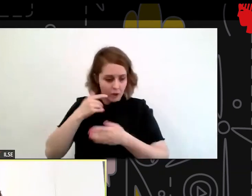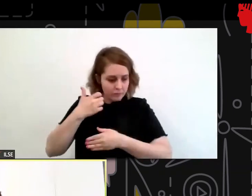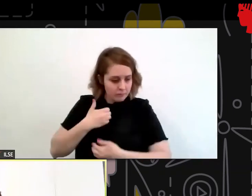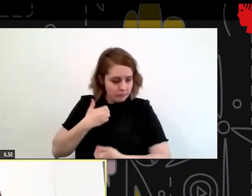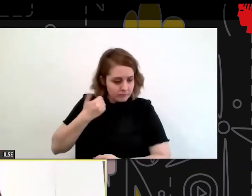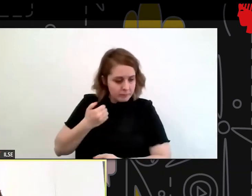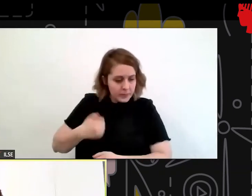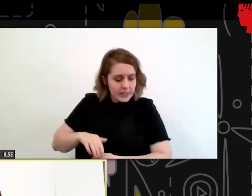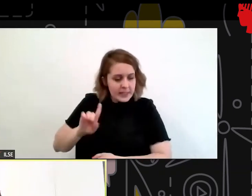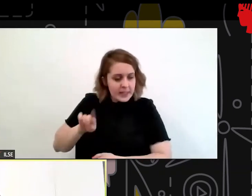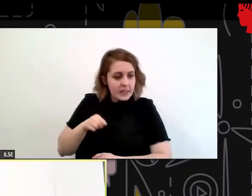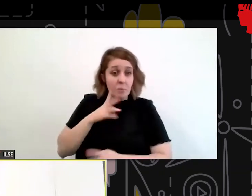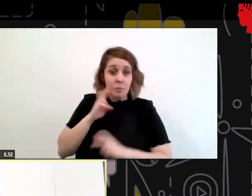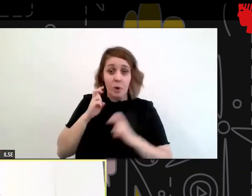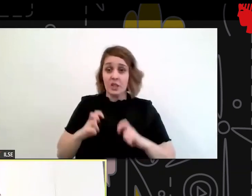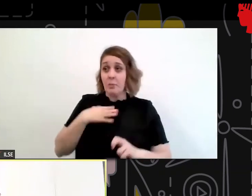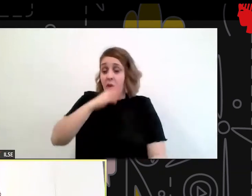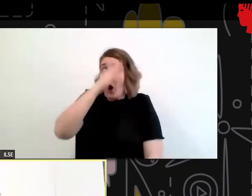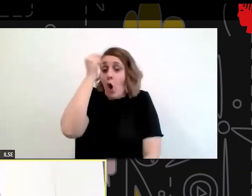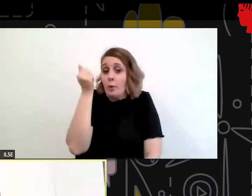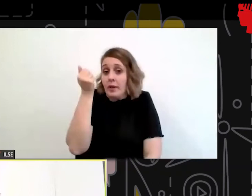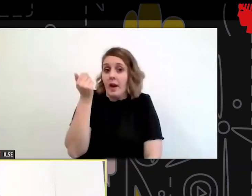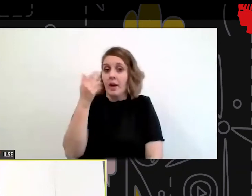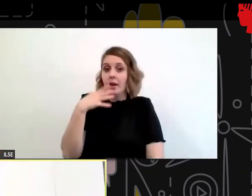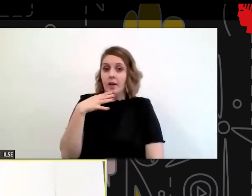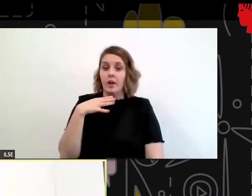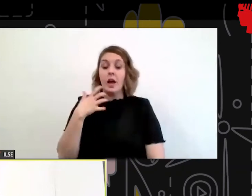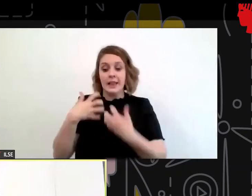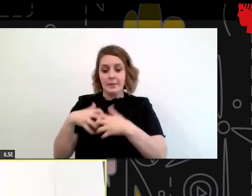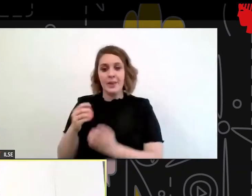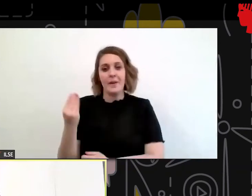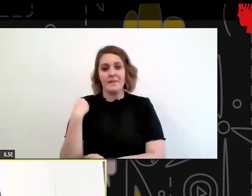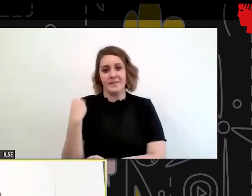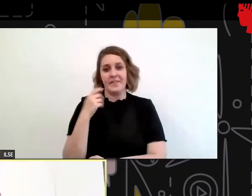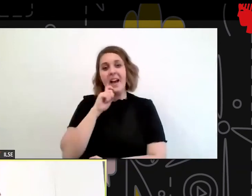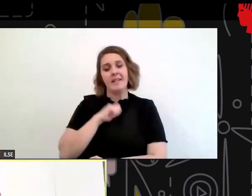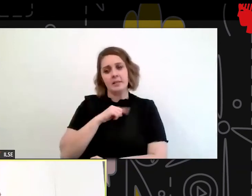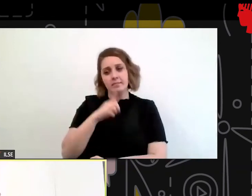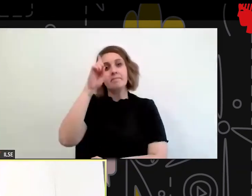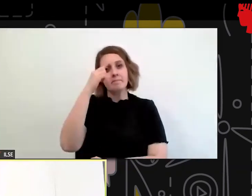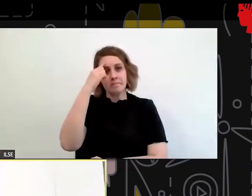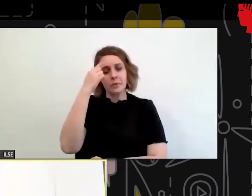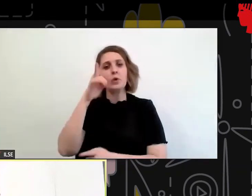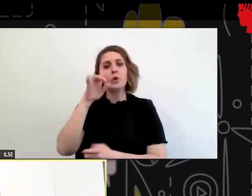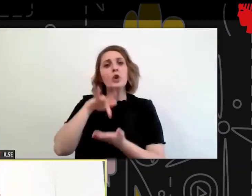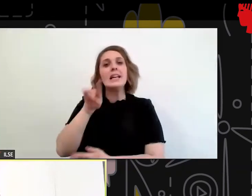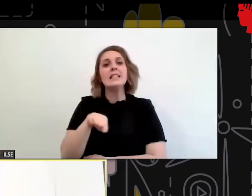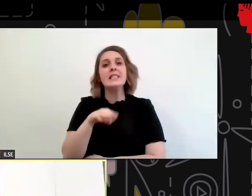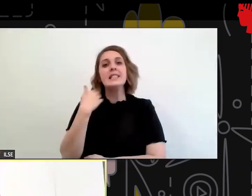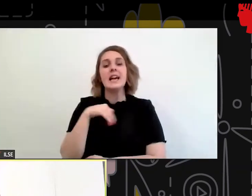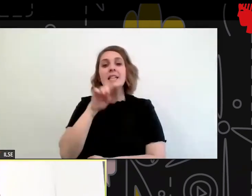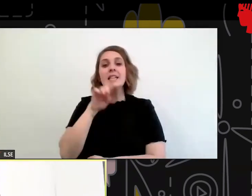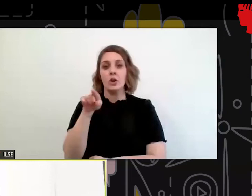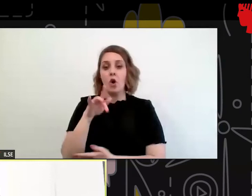simplemente con el estrés del día a día. Te olvidas de que pues, estos dispositivos te avisan, te recuerdan que te la has puesto, te recuerdan cuando te la tienes que